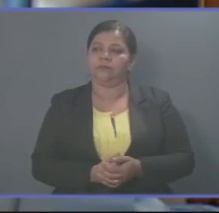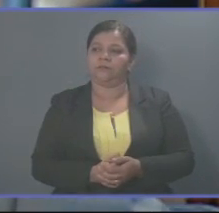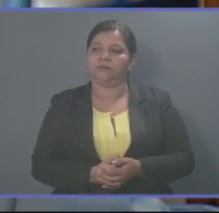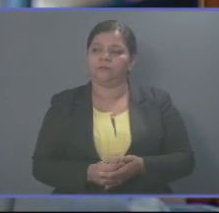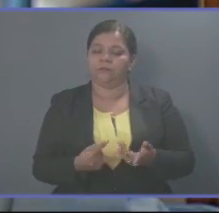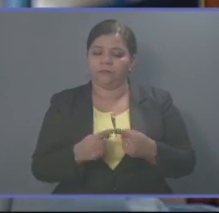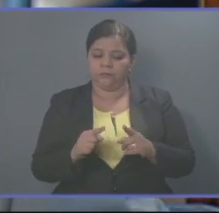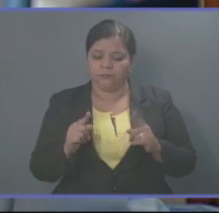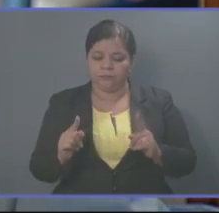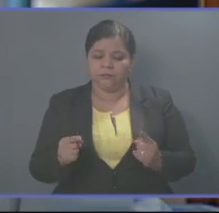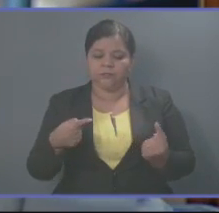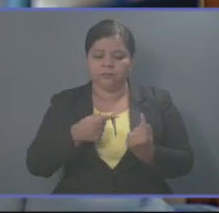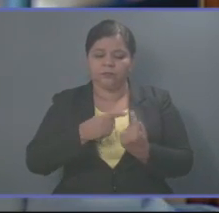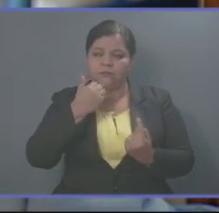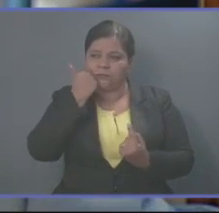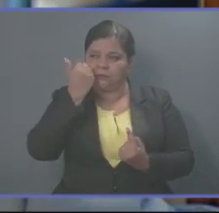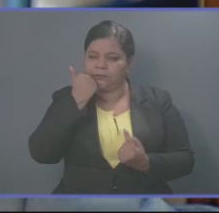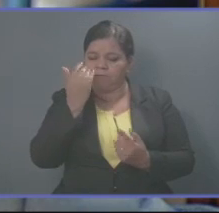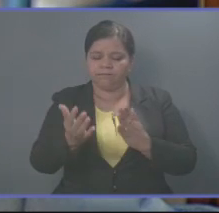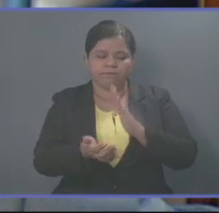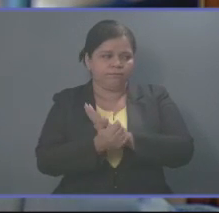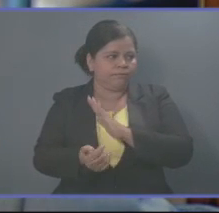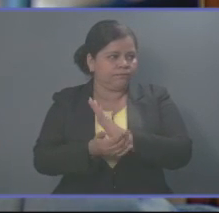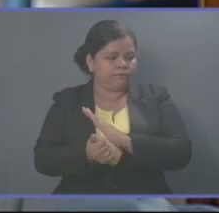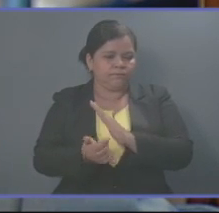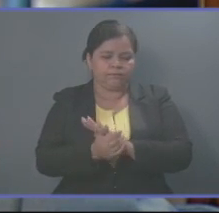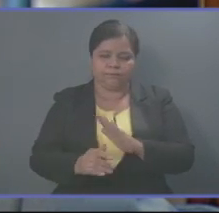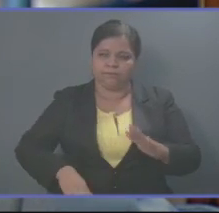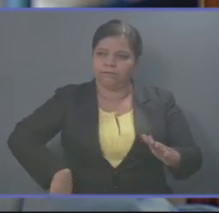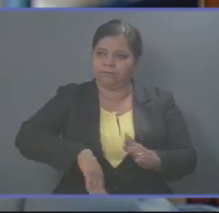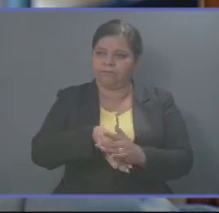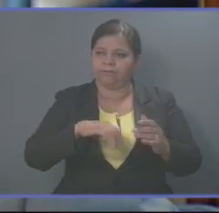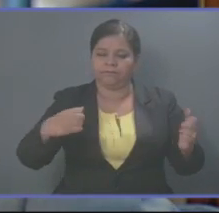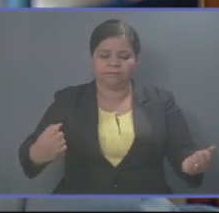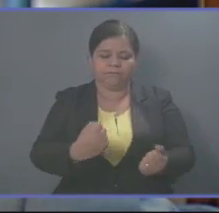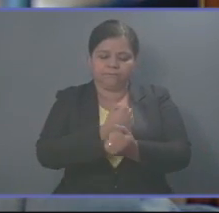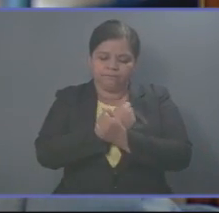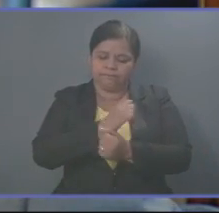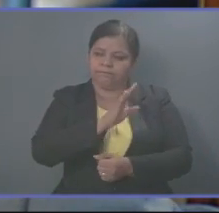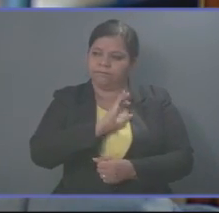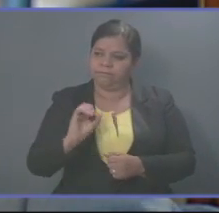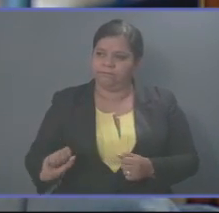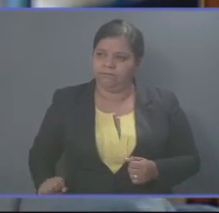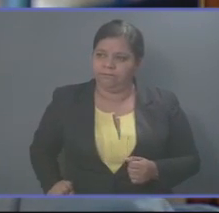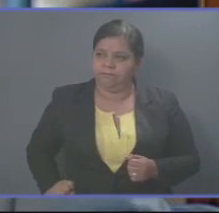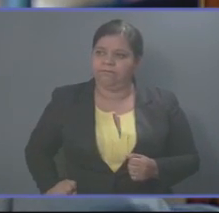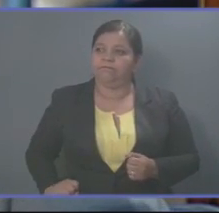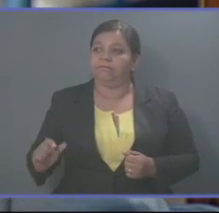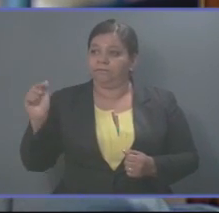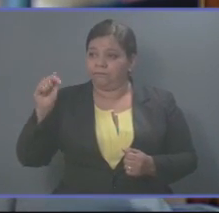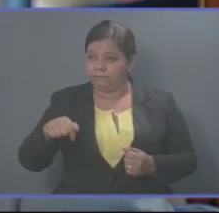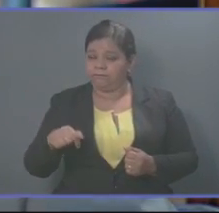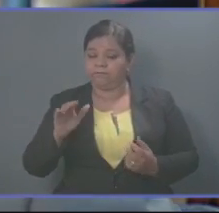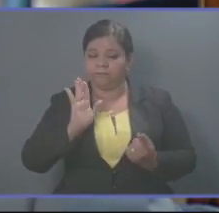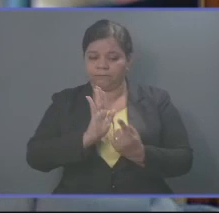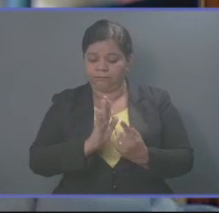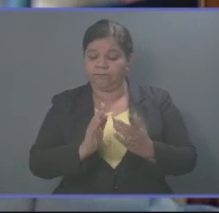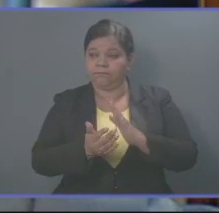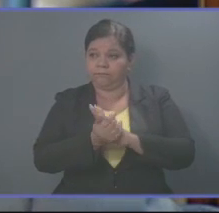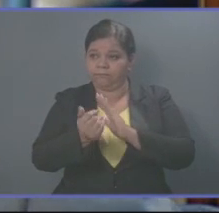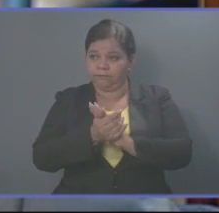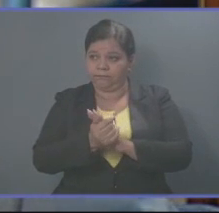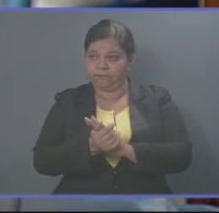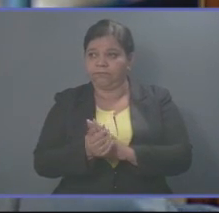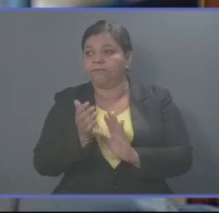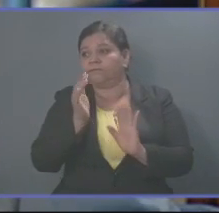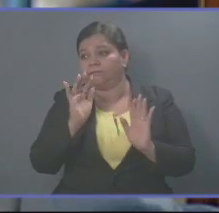son jóvenes con mucha calidad futbolística y con mucho amor por el país. Ahí están los méritos de ellos, por lo